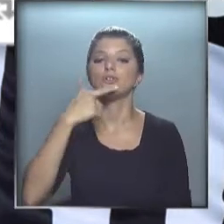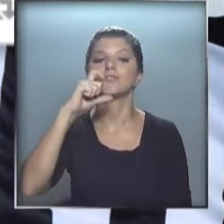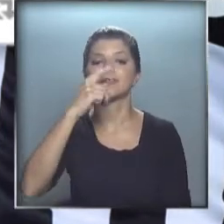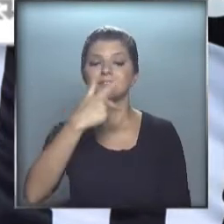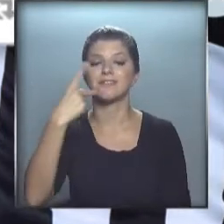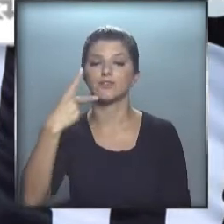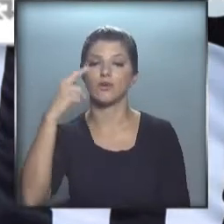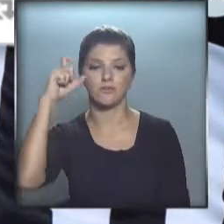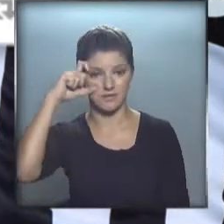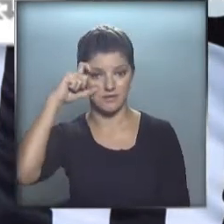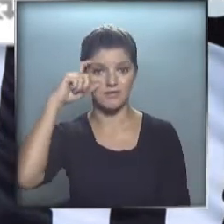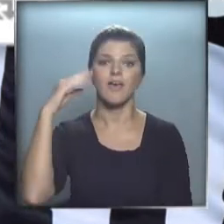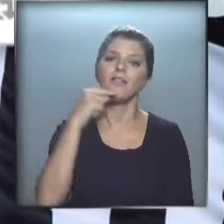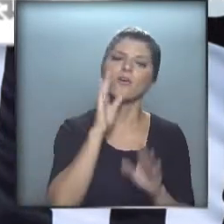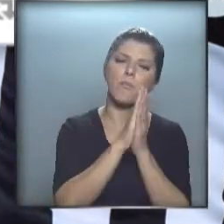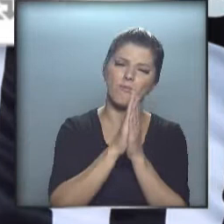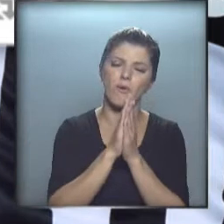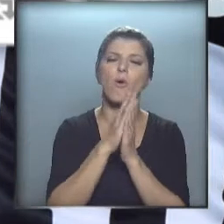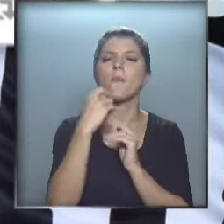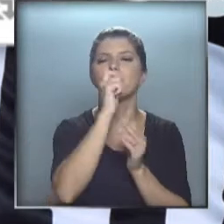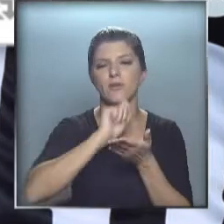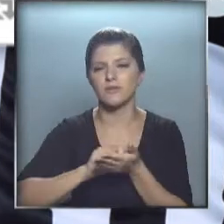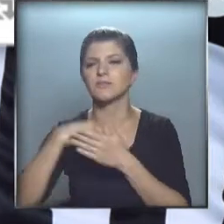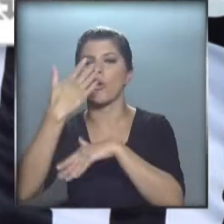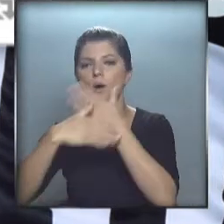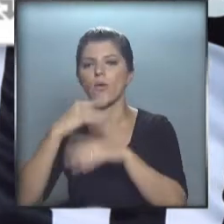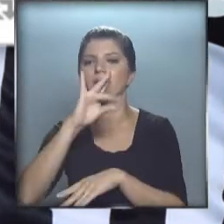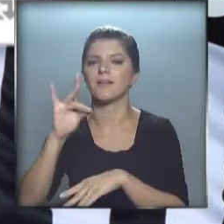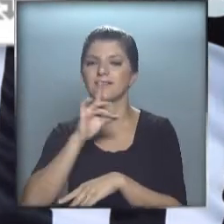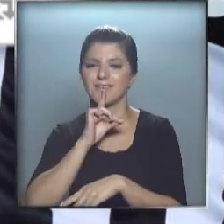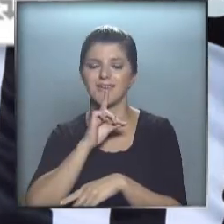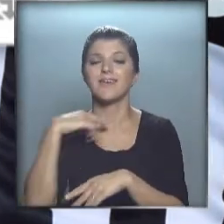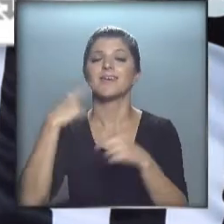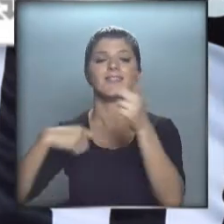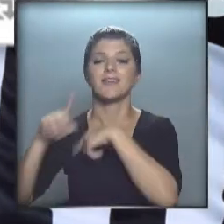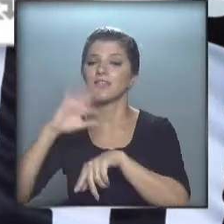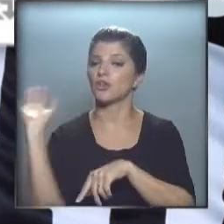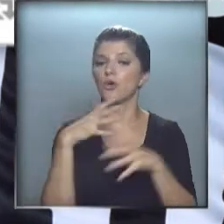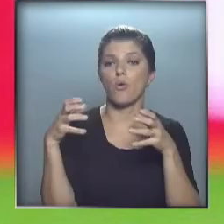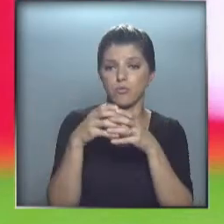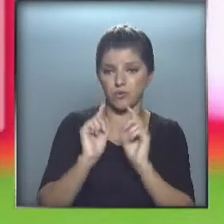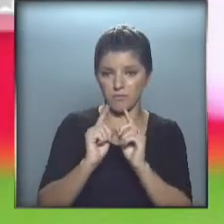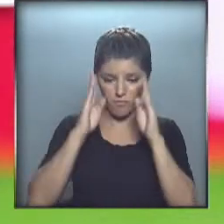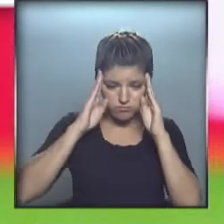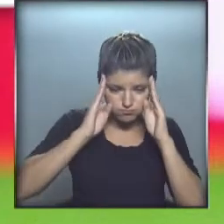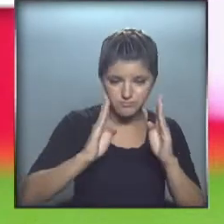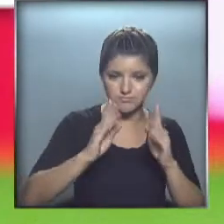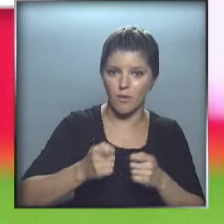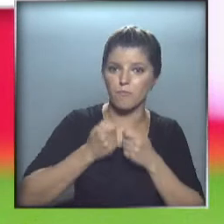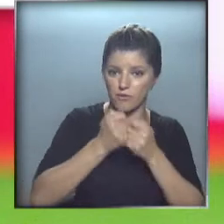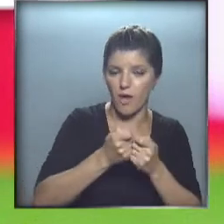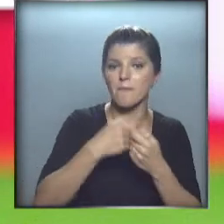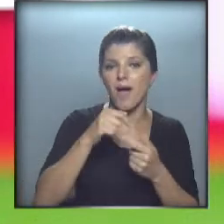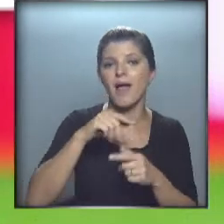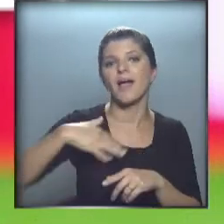buscar problemas donde no lo hay, agregó, les pido a los periodistas, jugadores, cuerpo técnico y dirigentes que todos juntos tiremos para el mismo lado, para darle una